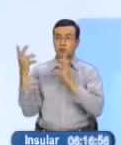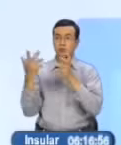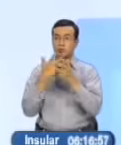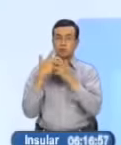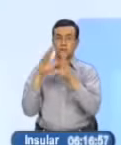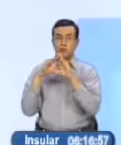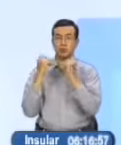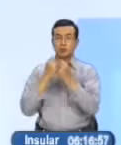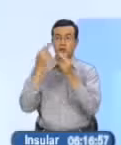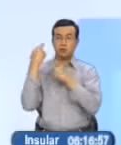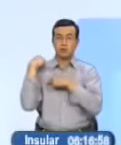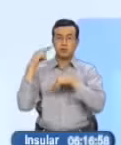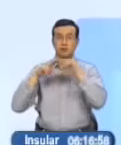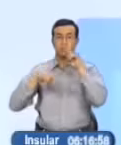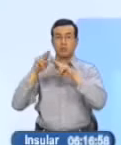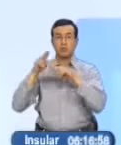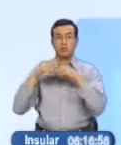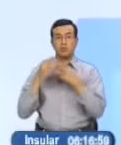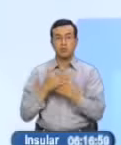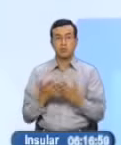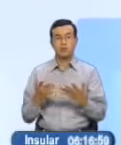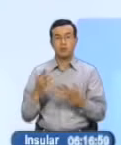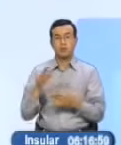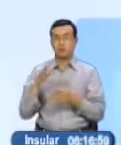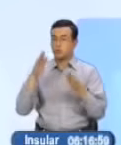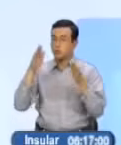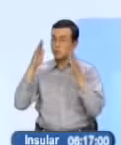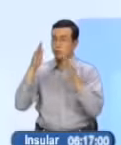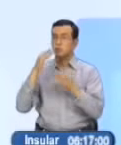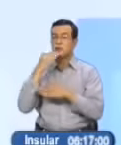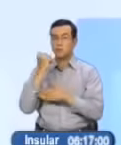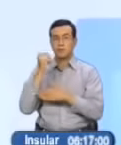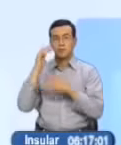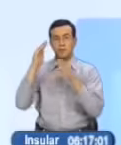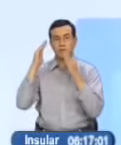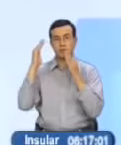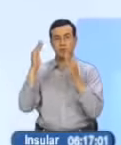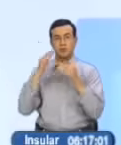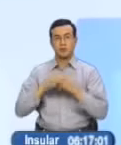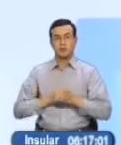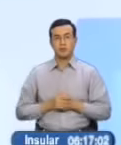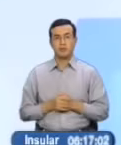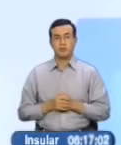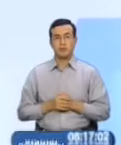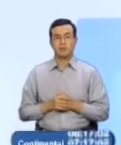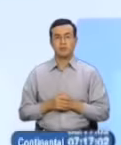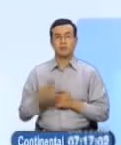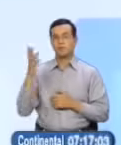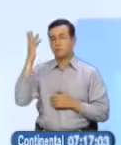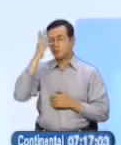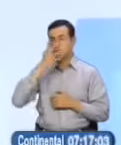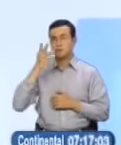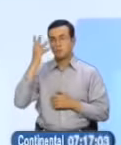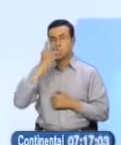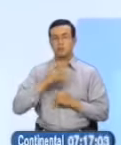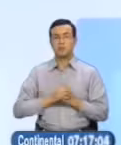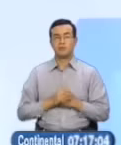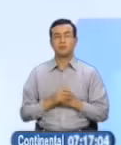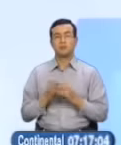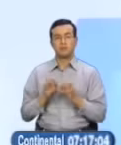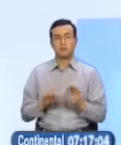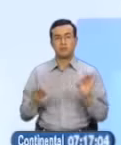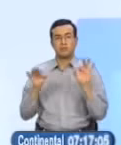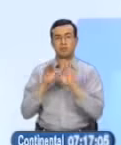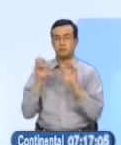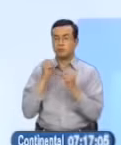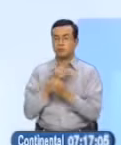Comité de Reconstrucción, evidentemente podremos atender de mejor manera a Esmeraldas. Es importante